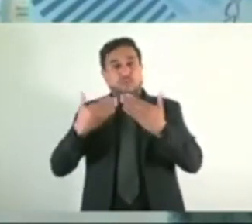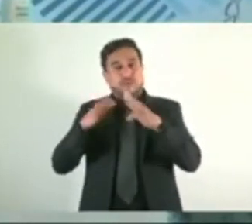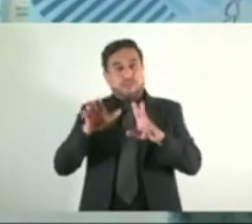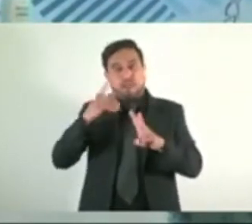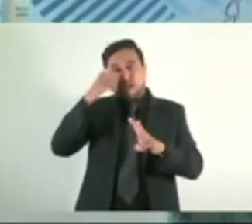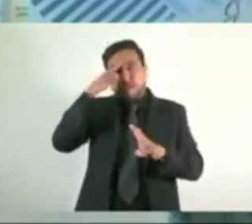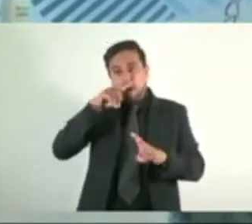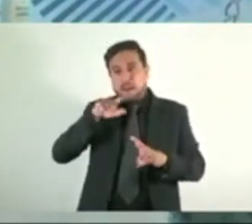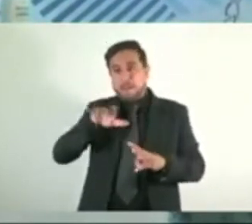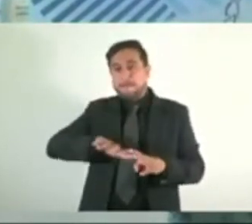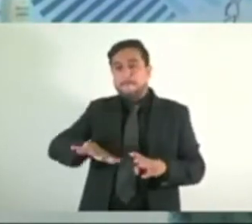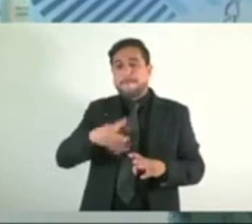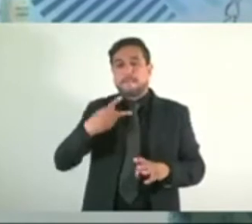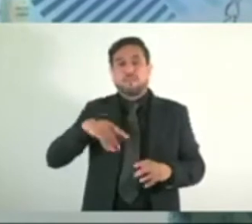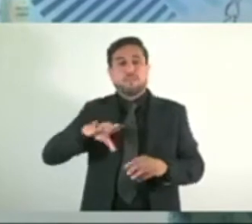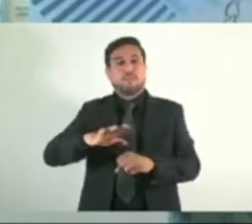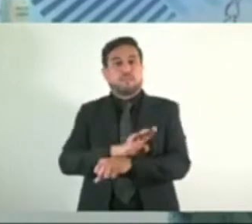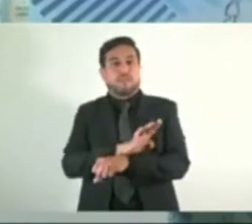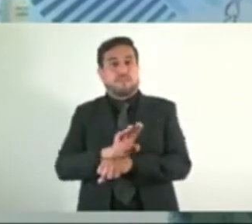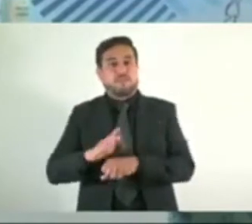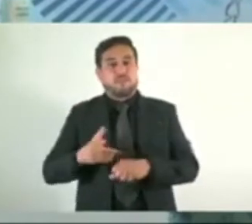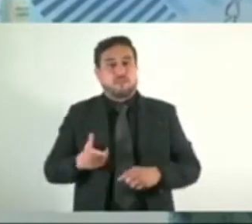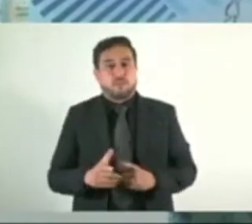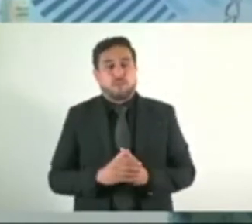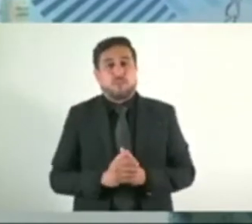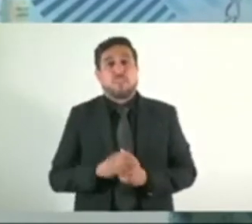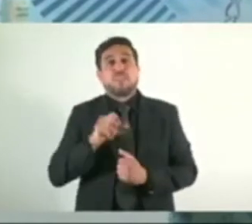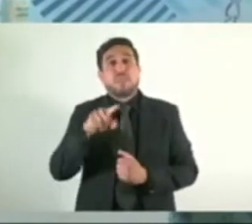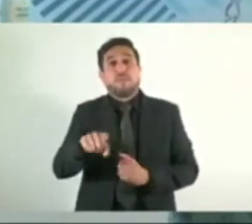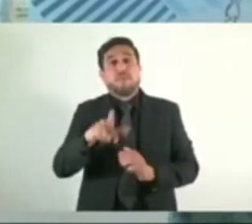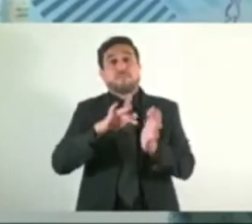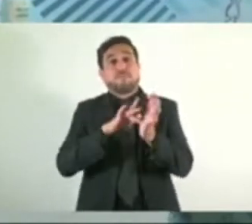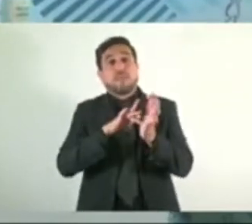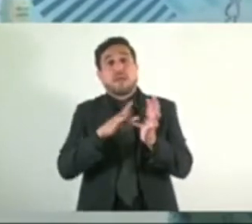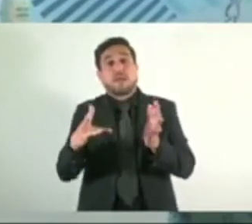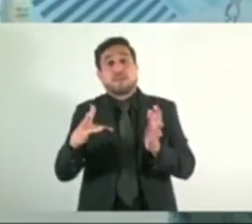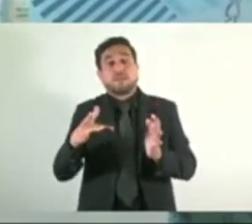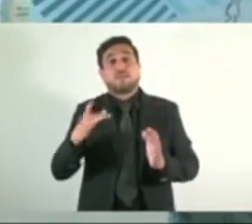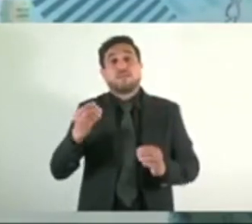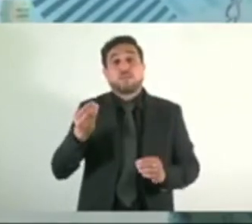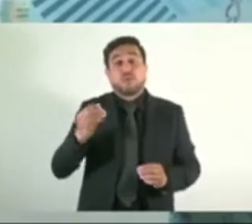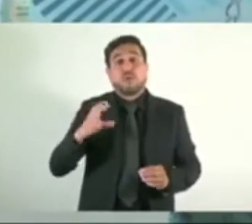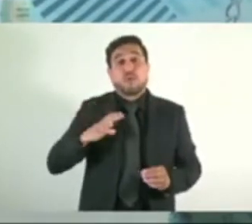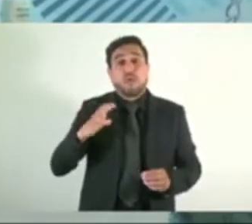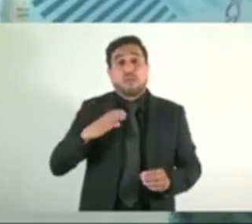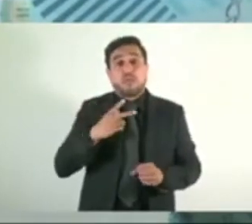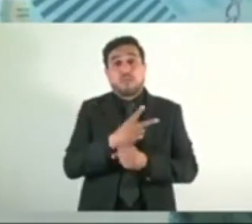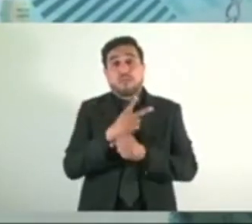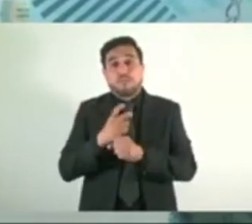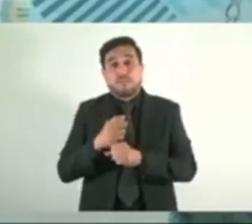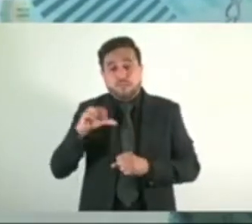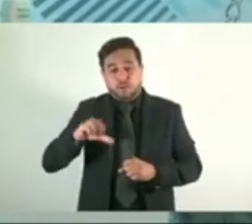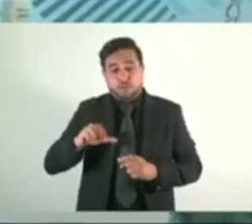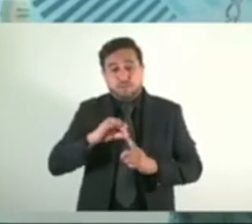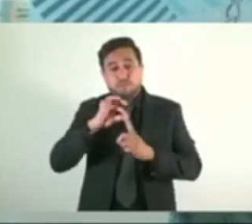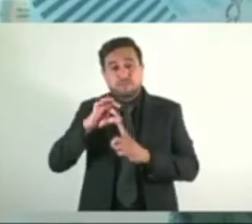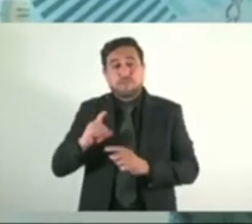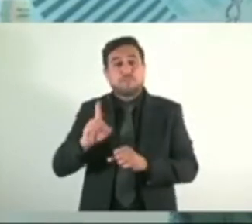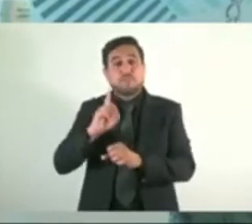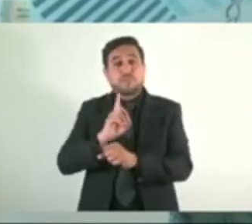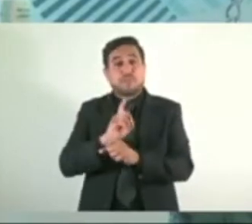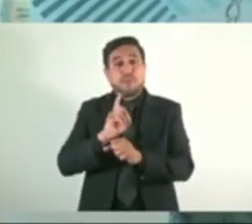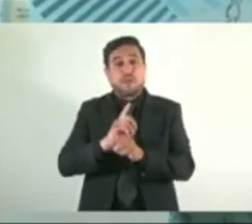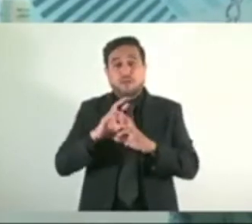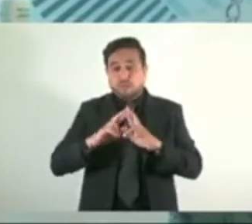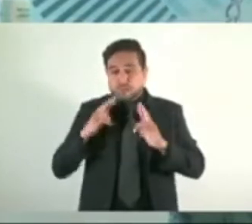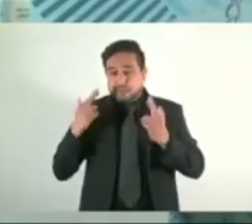ciudadanos guanajuatenses. Quiero agradecer la cálida hospitalidad e invitación a la sesión conjunta del